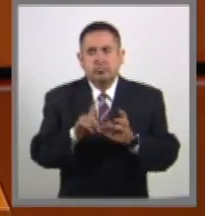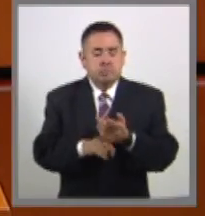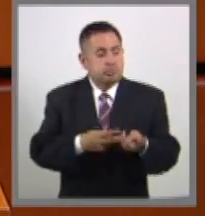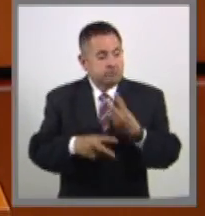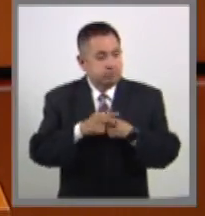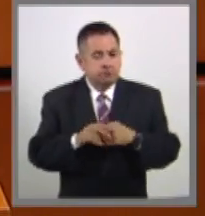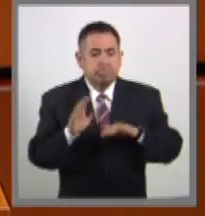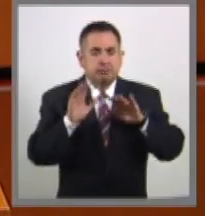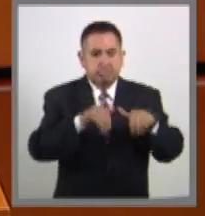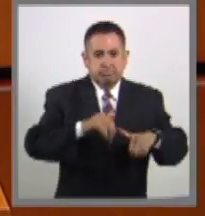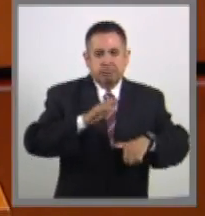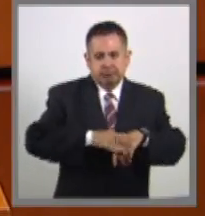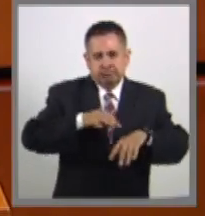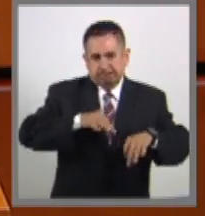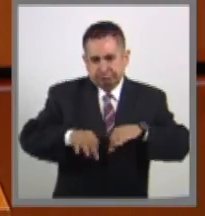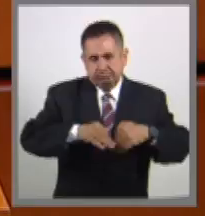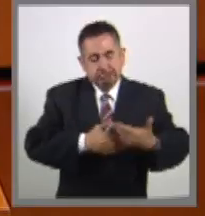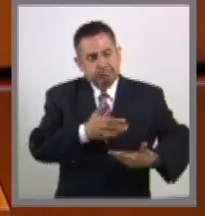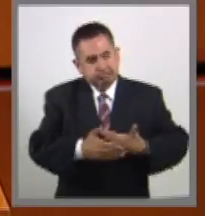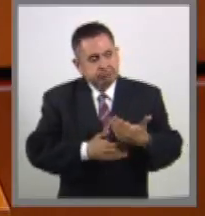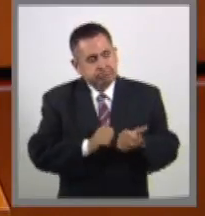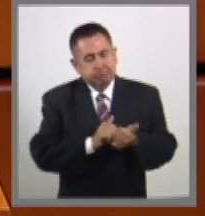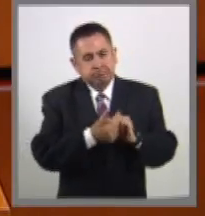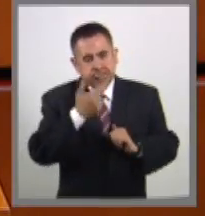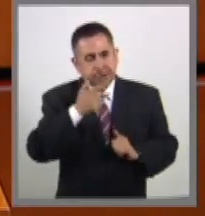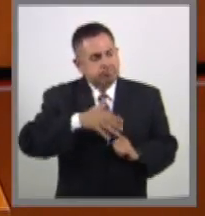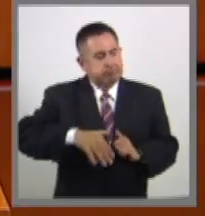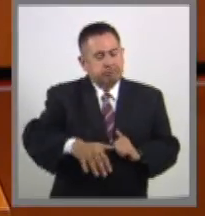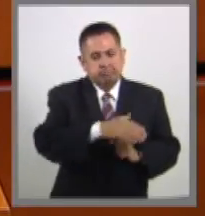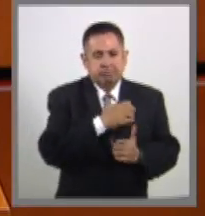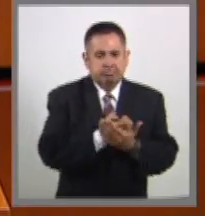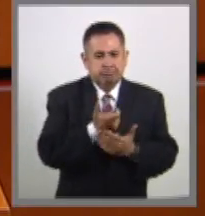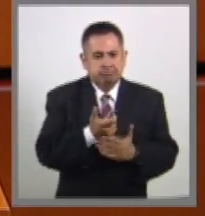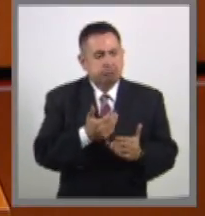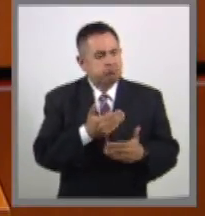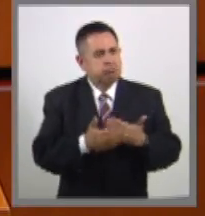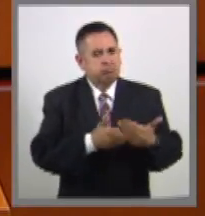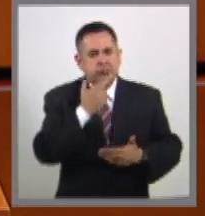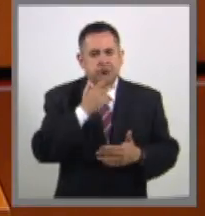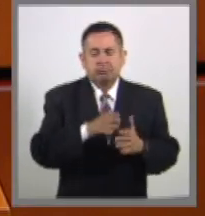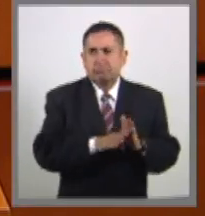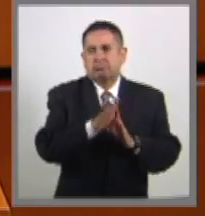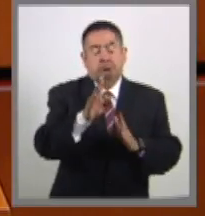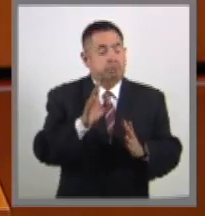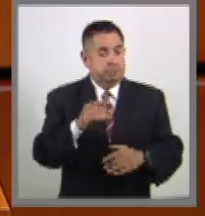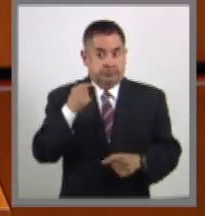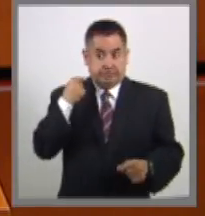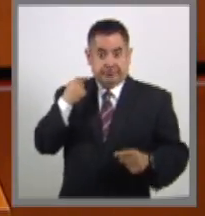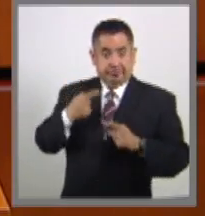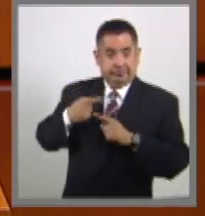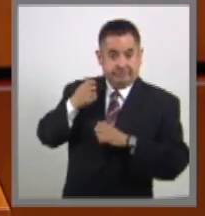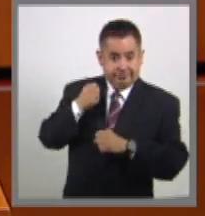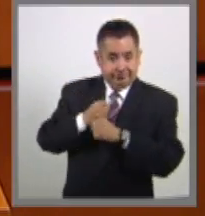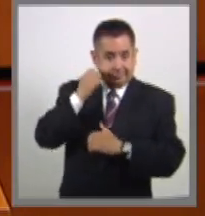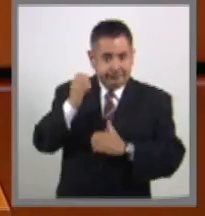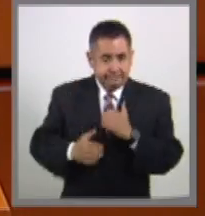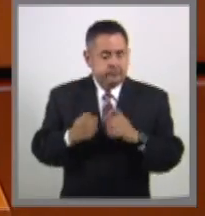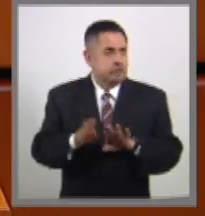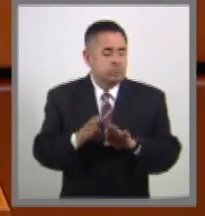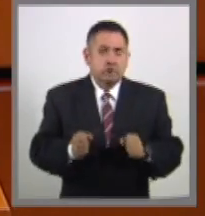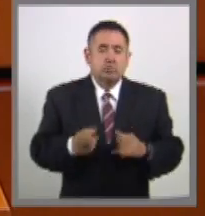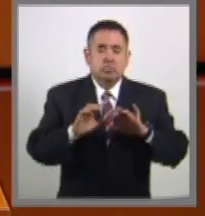empleos y mejoramiento del desarrollo de la economía en el país al cierre del año anterior la cifra total